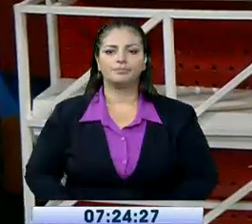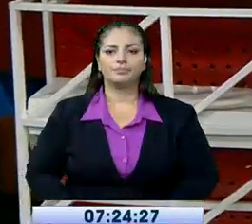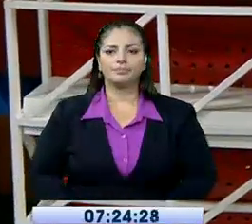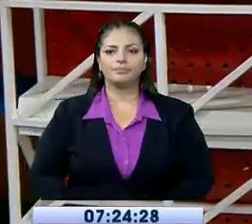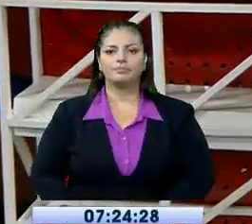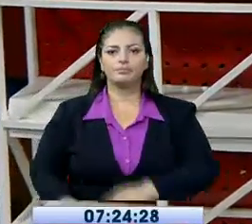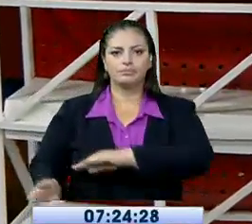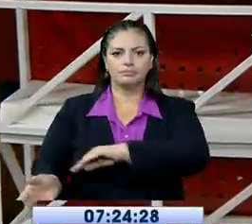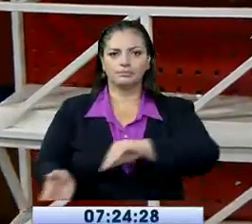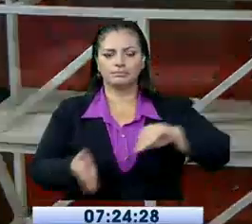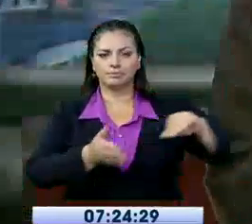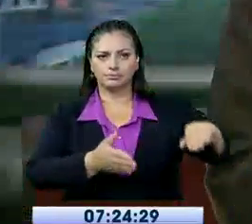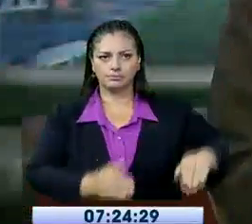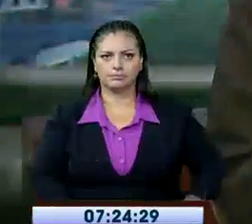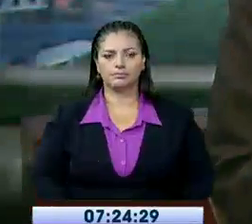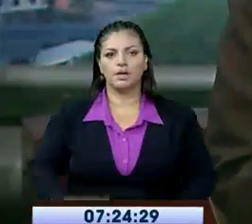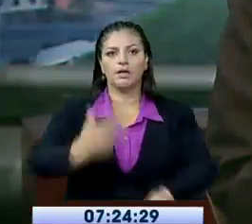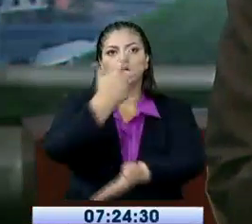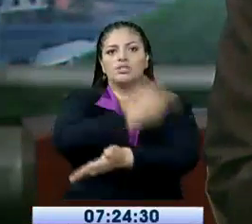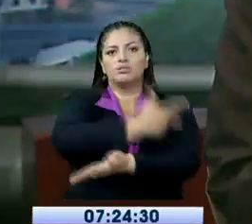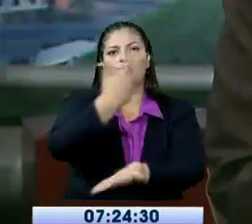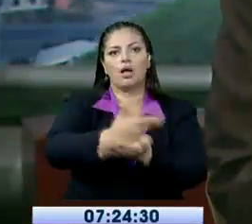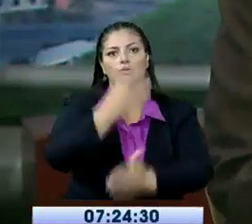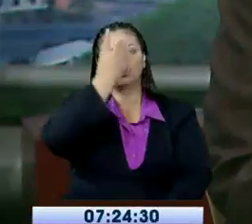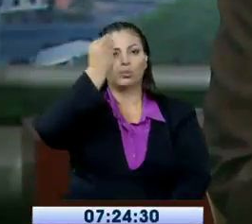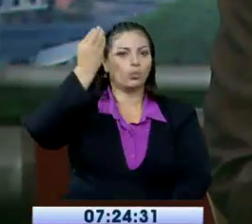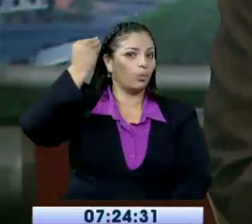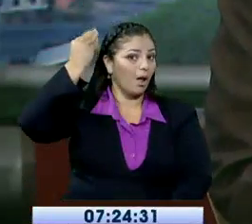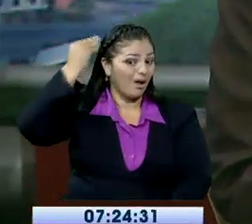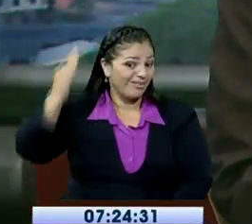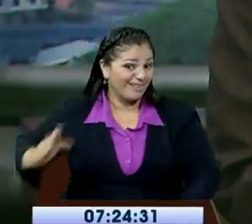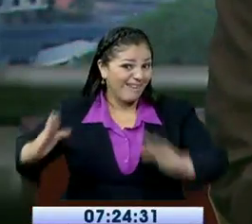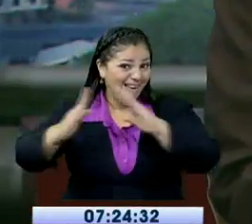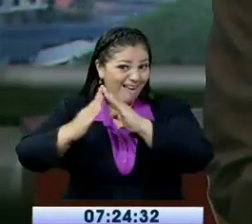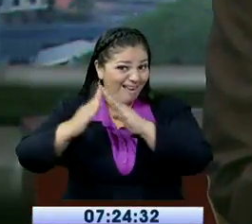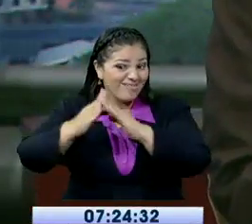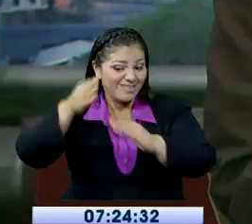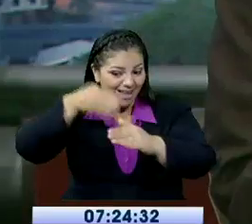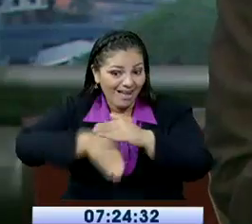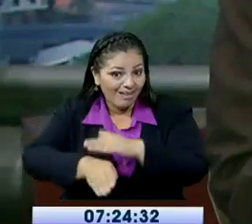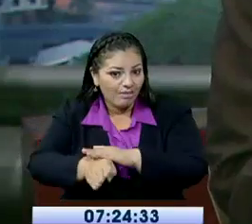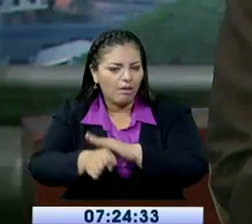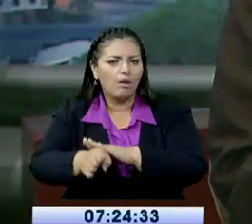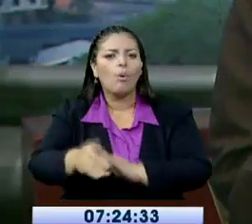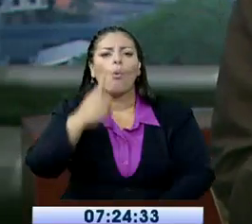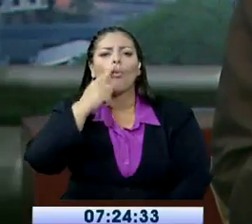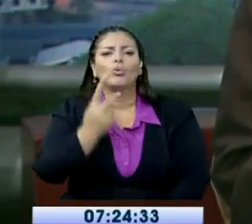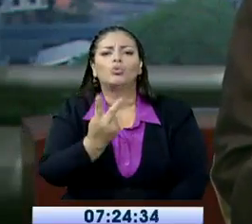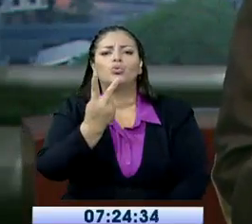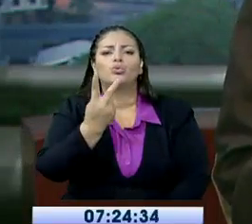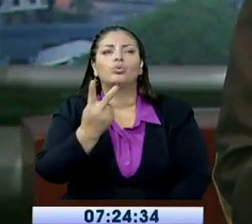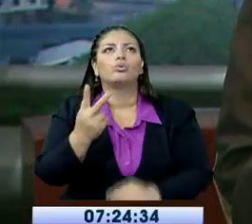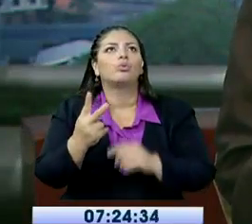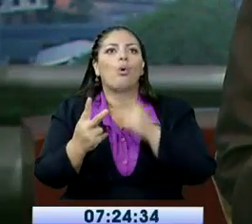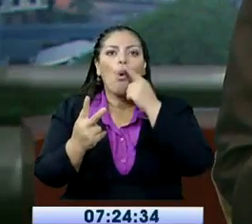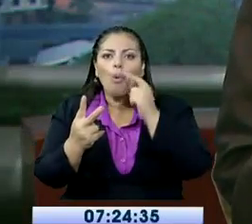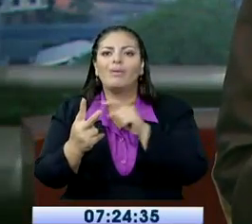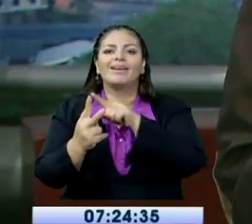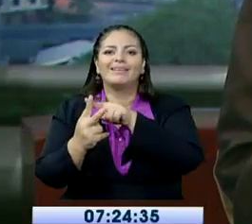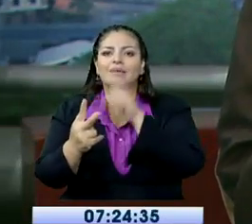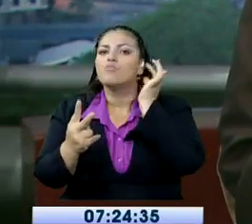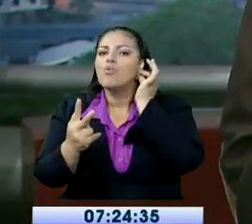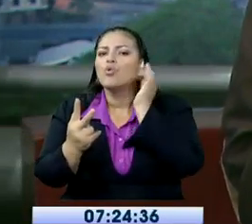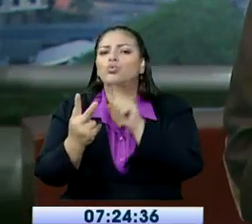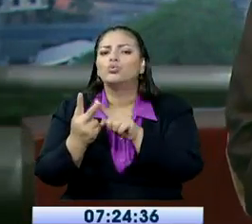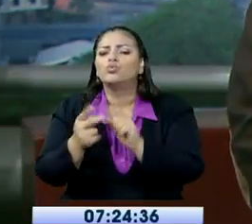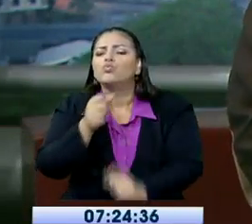Dos adultos mayores fallecieron por la inhalación de humo causado por la combustión de madera en su habitación. El incidente ocurrió en el